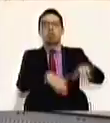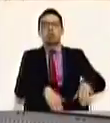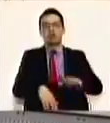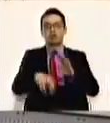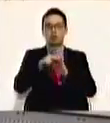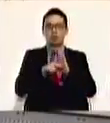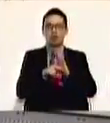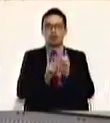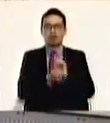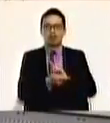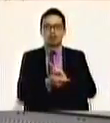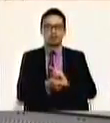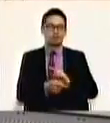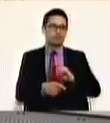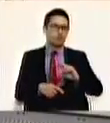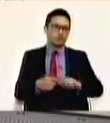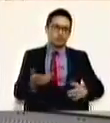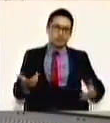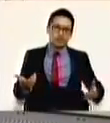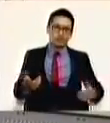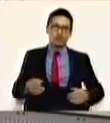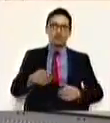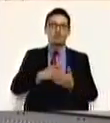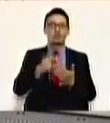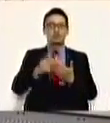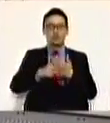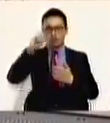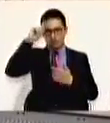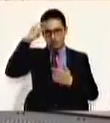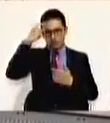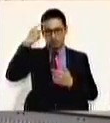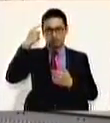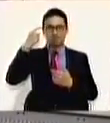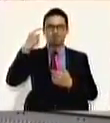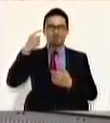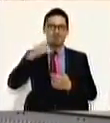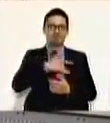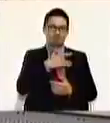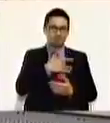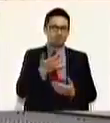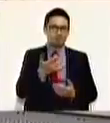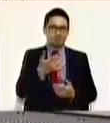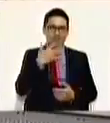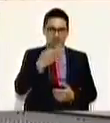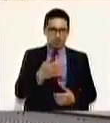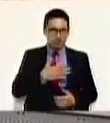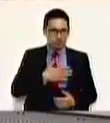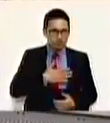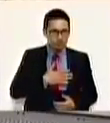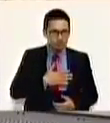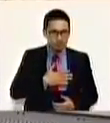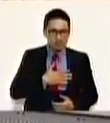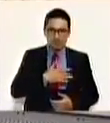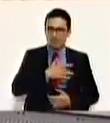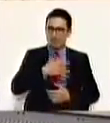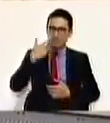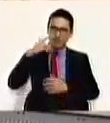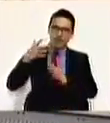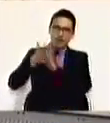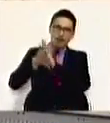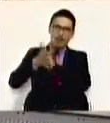norma. Me temo que el proyecto, que el gobierno, más aún quiero decir, tengo la impresión, por el cambio en el discurso